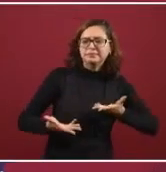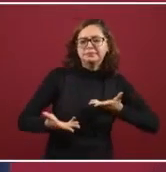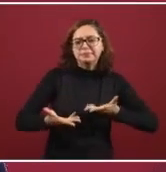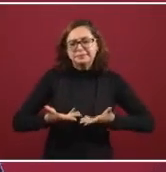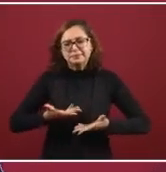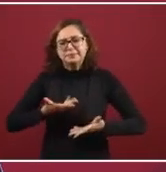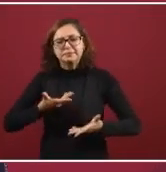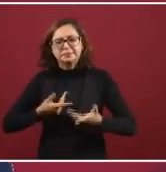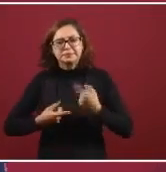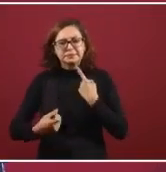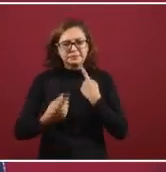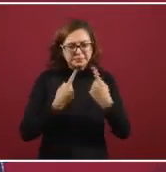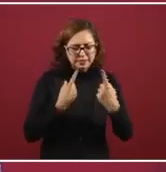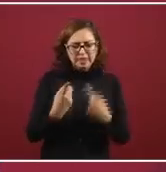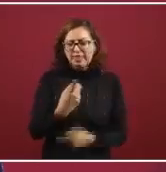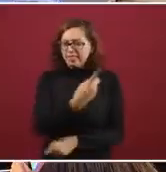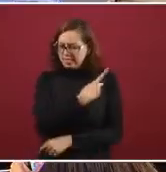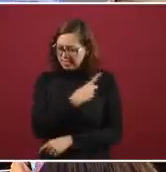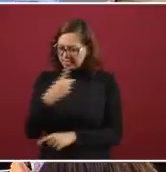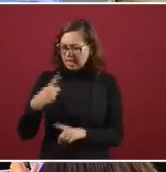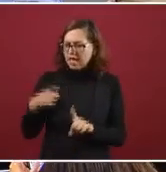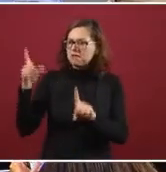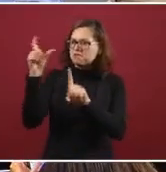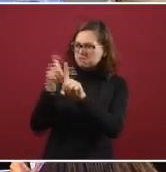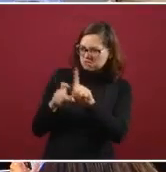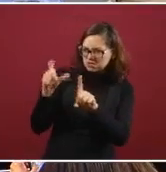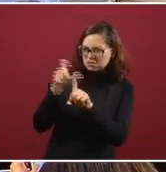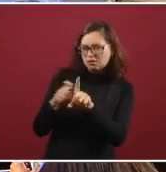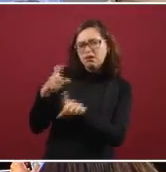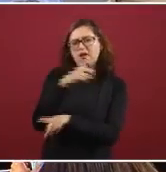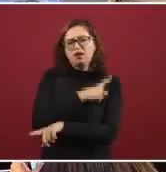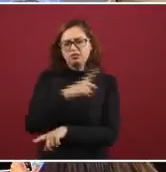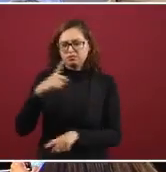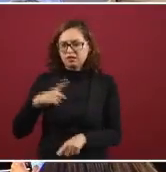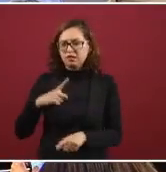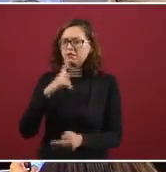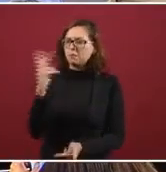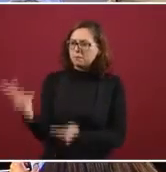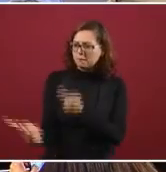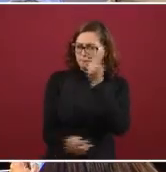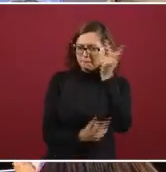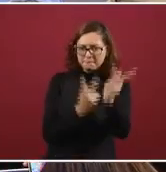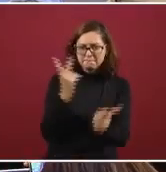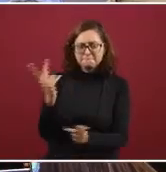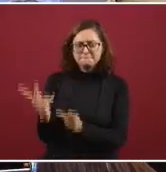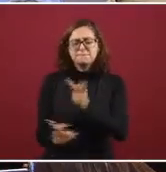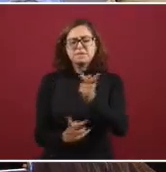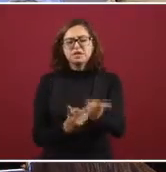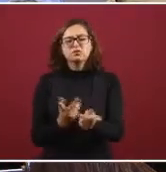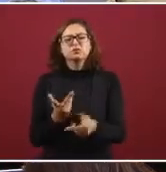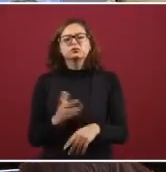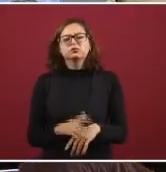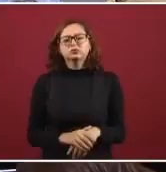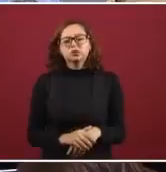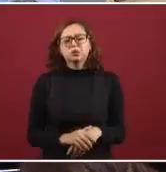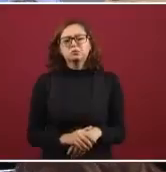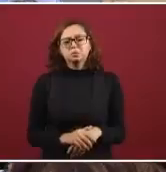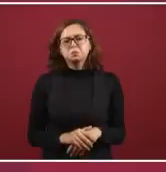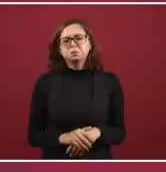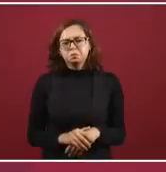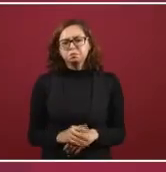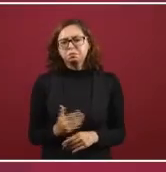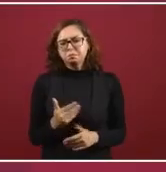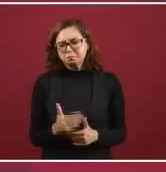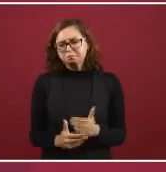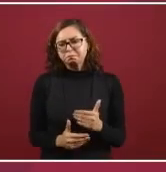porque tiene que haber crítica, tiene que haber cuestionamientos, como se está dando, y